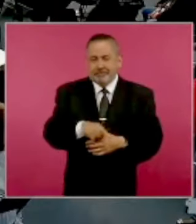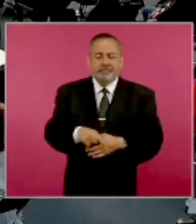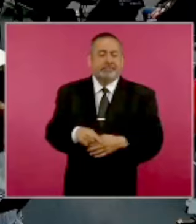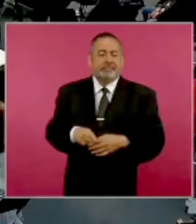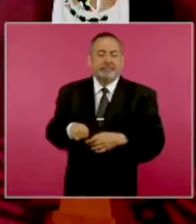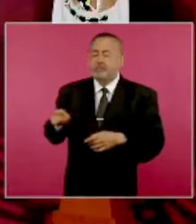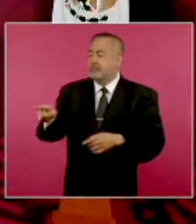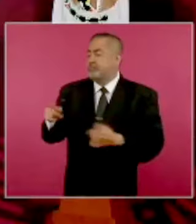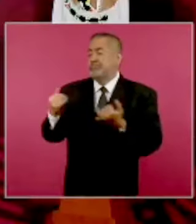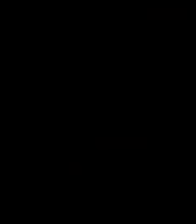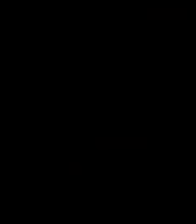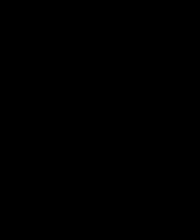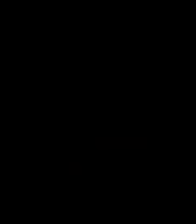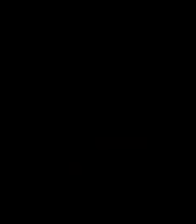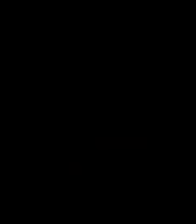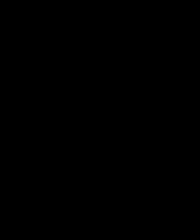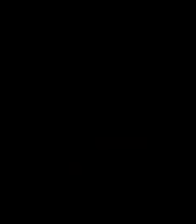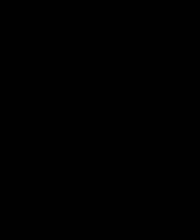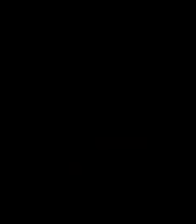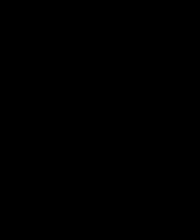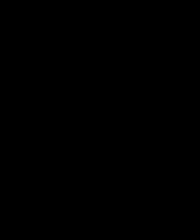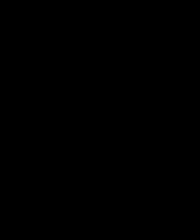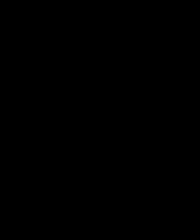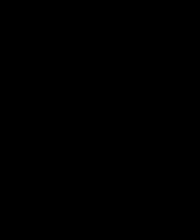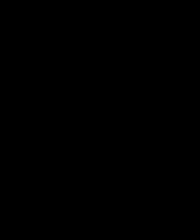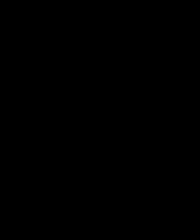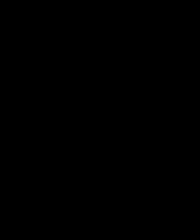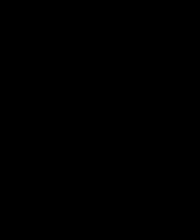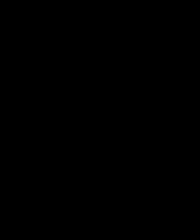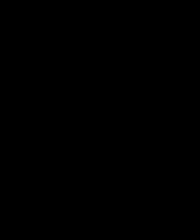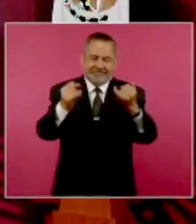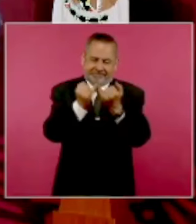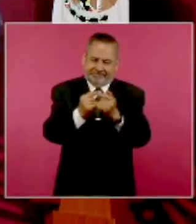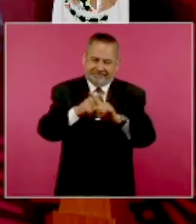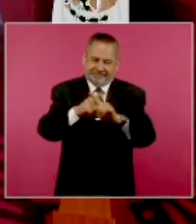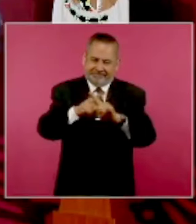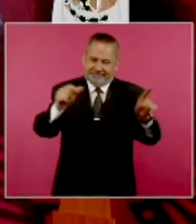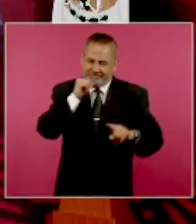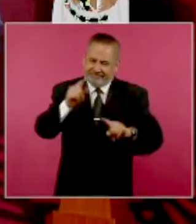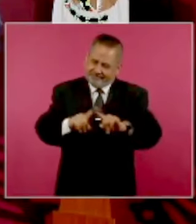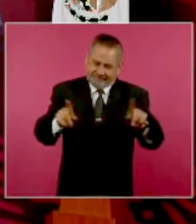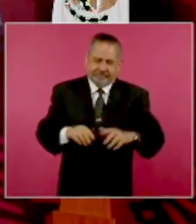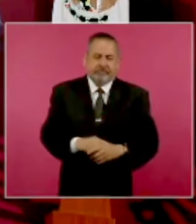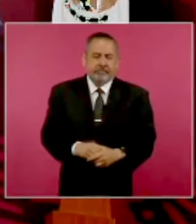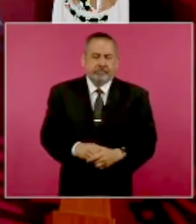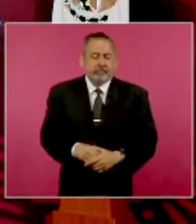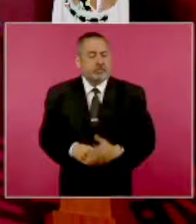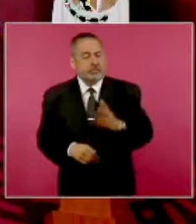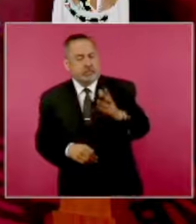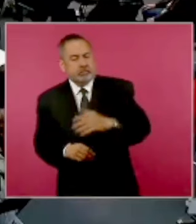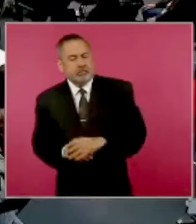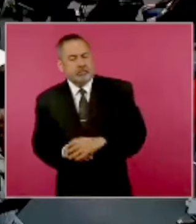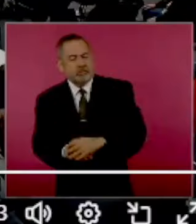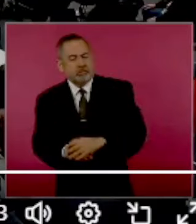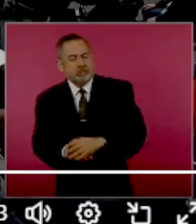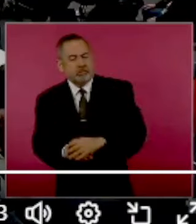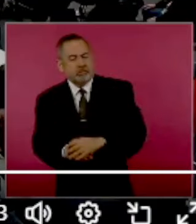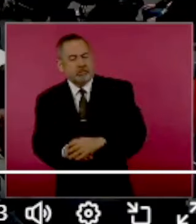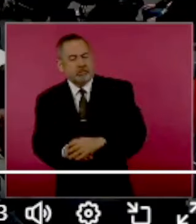ponernos en igualdad de circunstancias, nada más que no somos iguales. Bueno, señor presidente, el daño a los